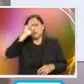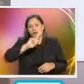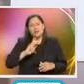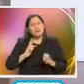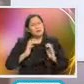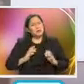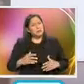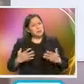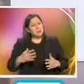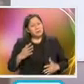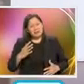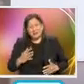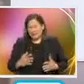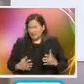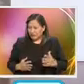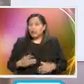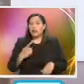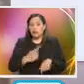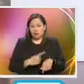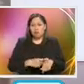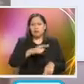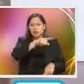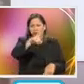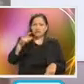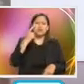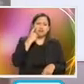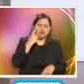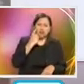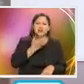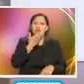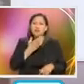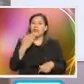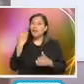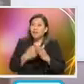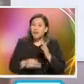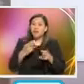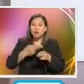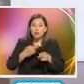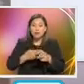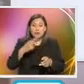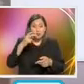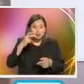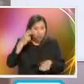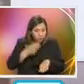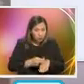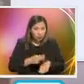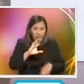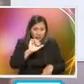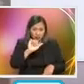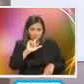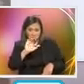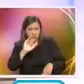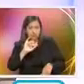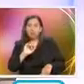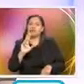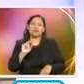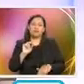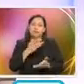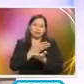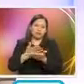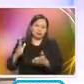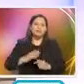Sí. Es una enfermedad muy frecuente. ¿Esto también es por falta de calcio, doctor, o no? No tiene nada mucho que ver con el calcio. Ok. Es una